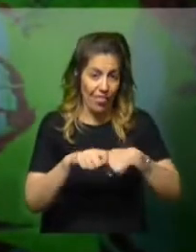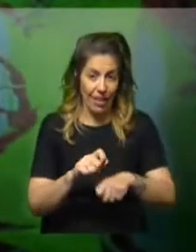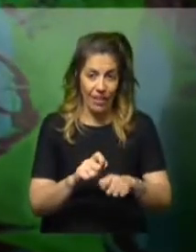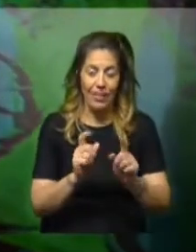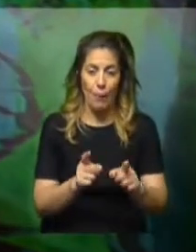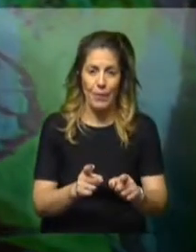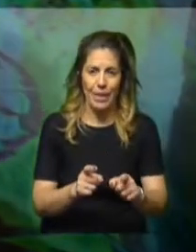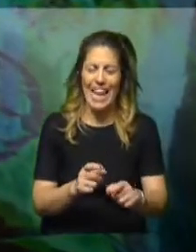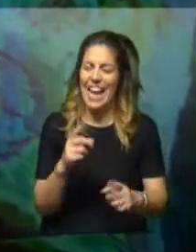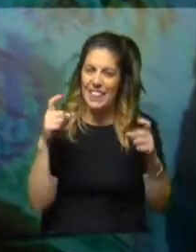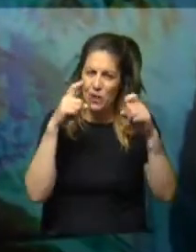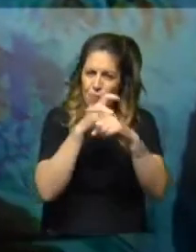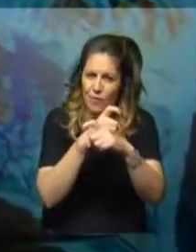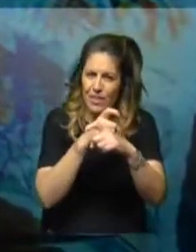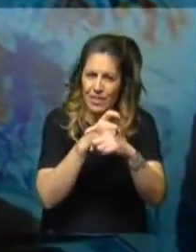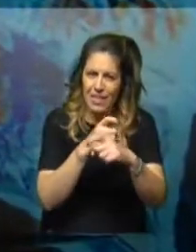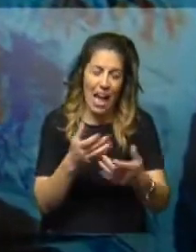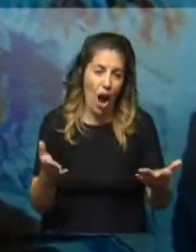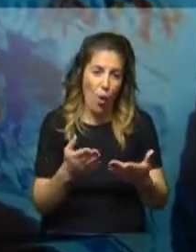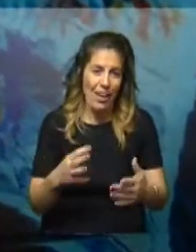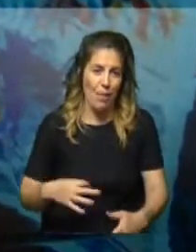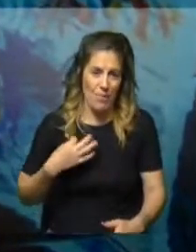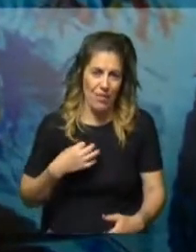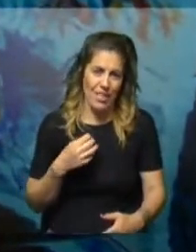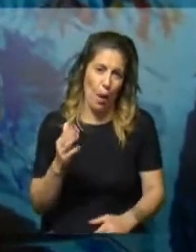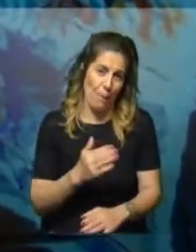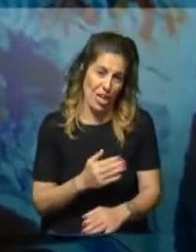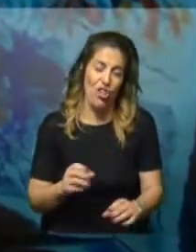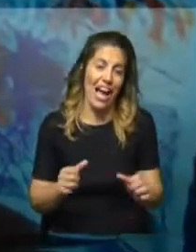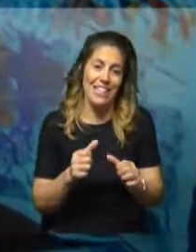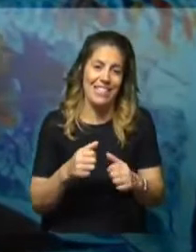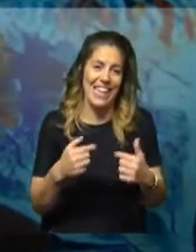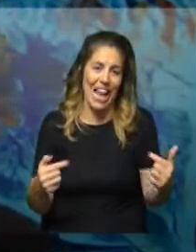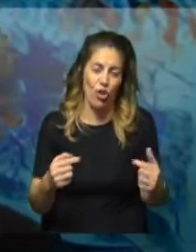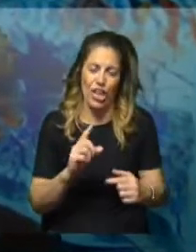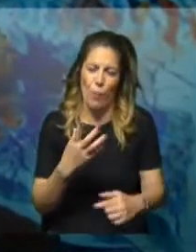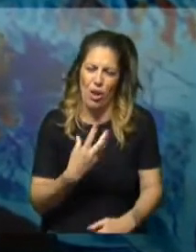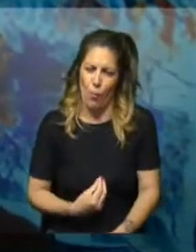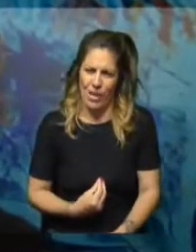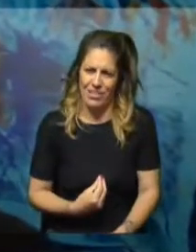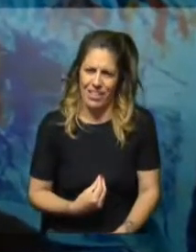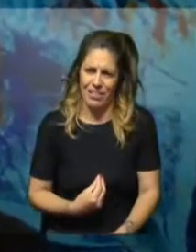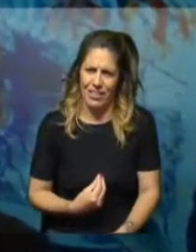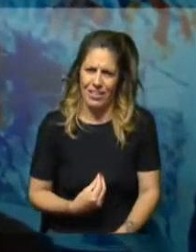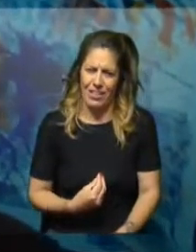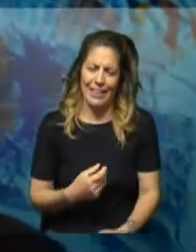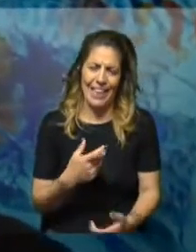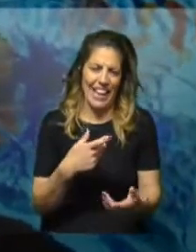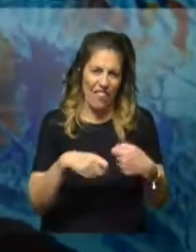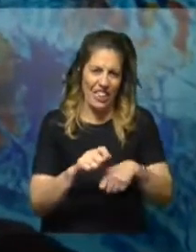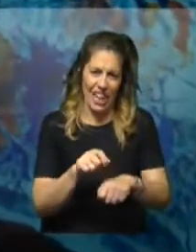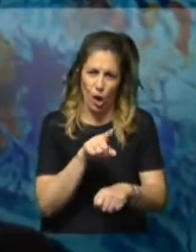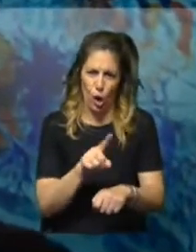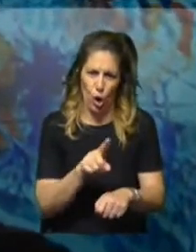me resulta difícil y a esta altura de mi vida menos hacer algo que no me convence y tener que lucrar con eso No